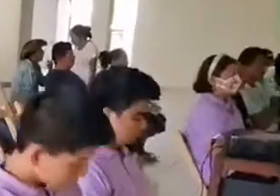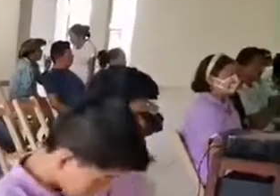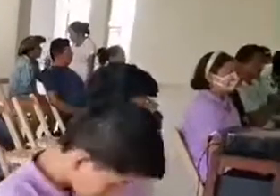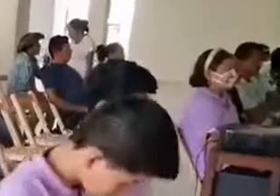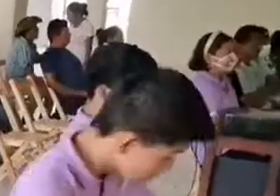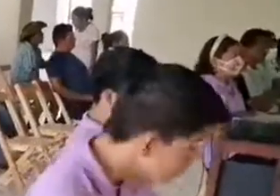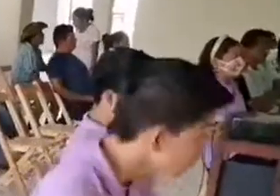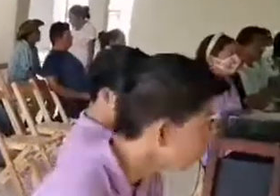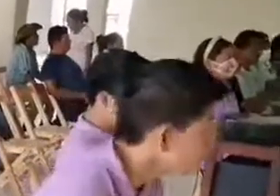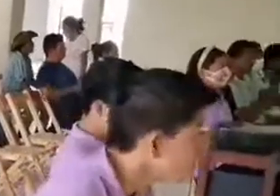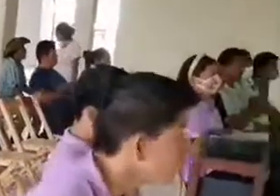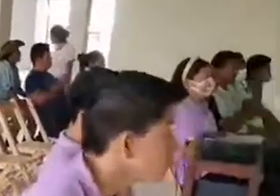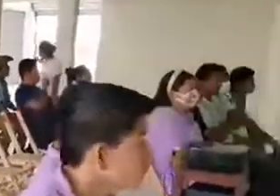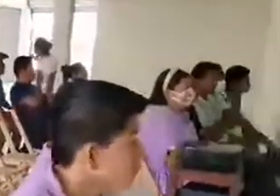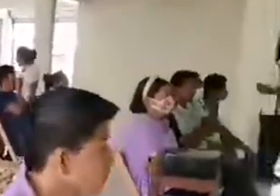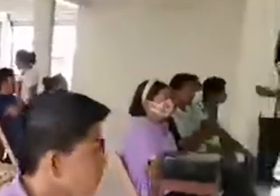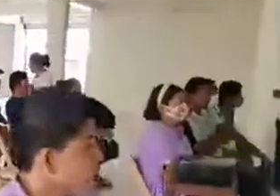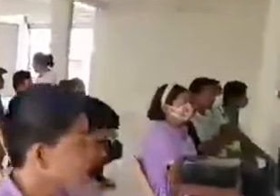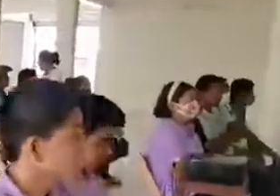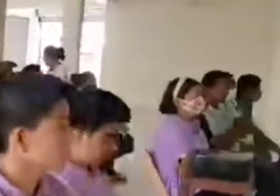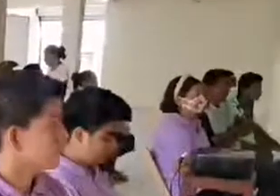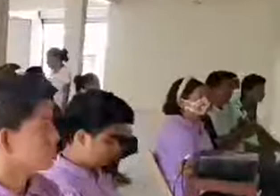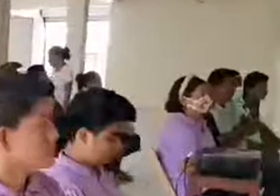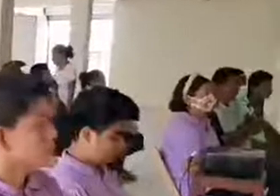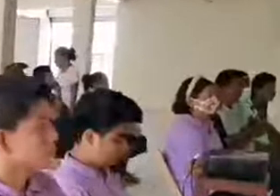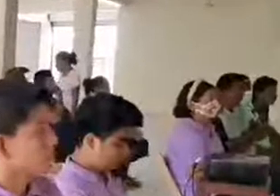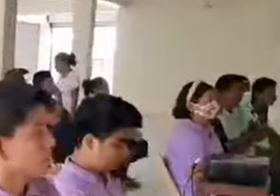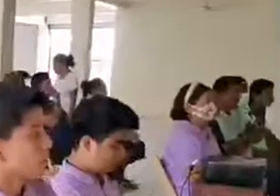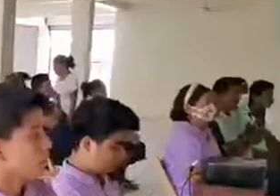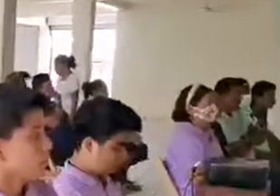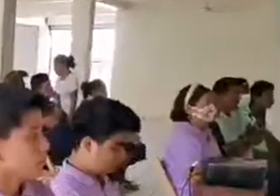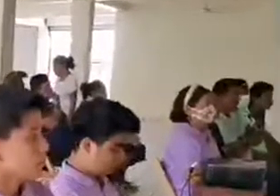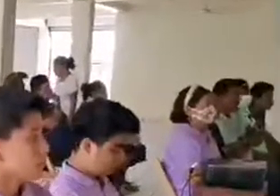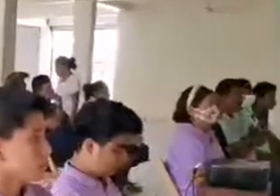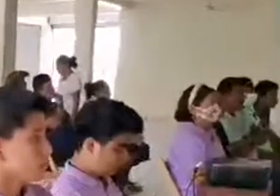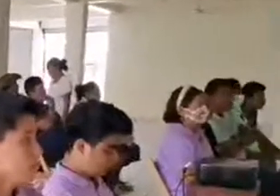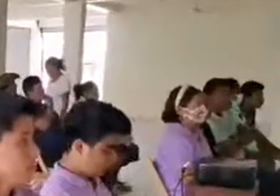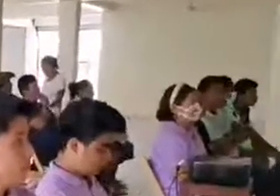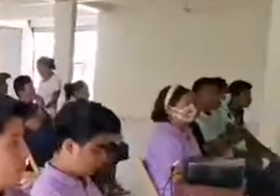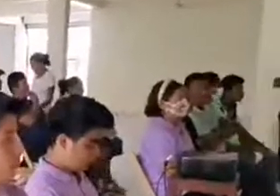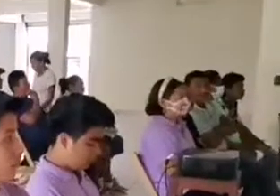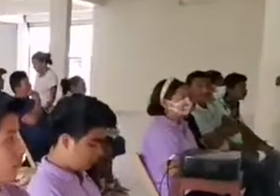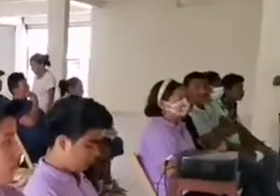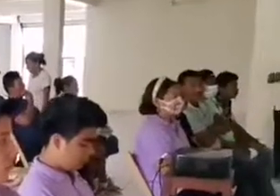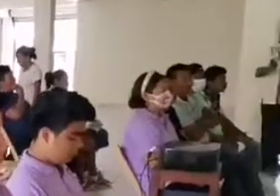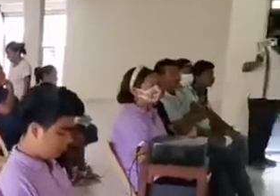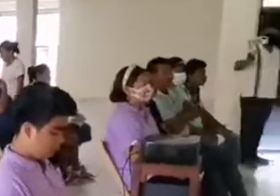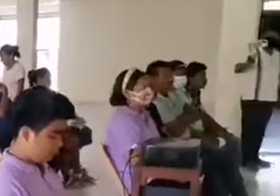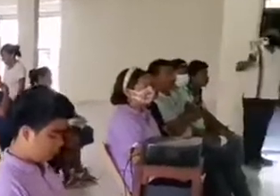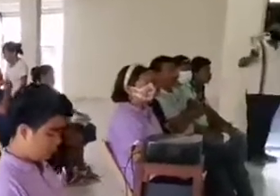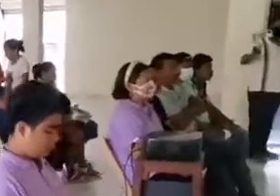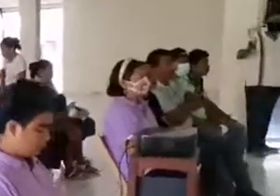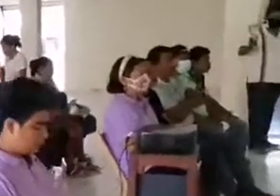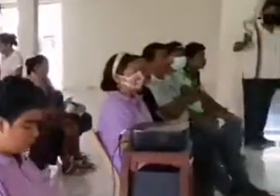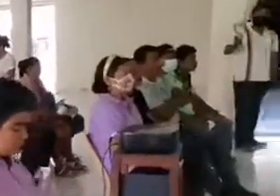los mexicanos. Pues hoy la Asociación Civil Ángel Pic, pues se dieron cita para